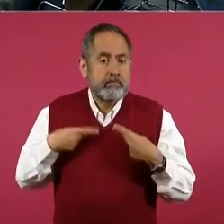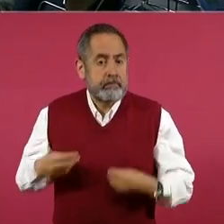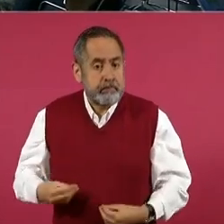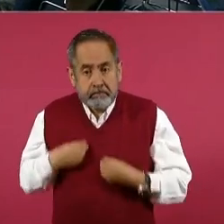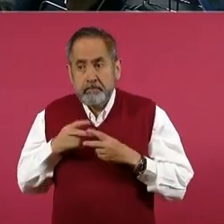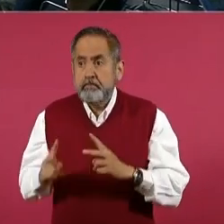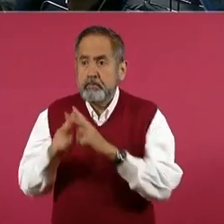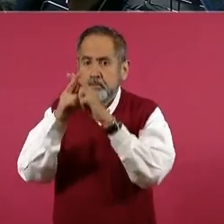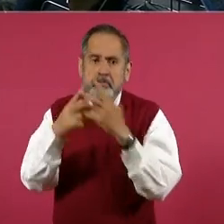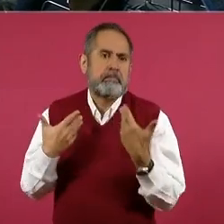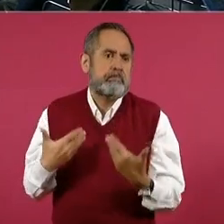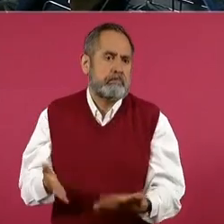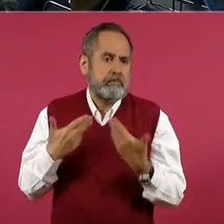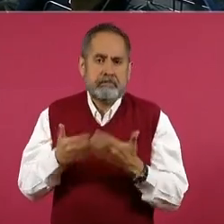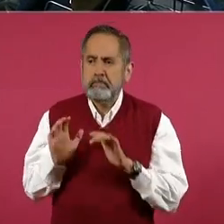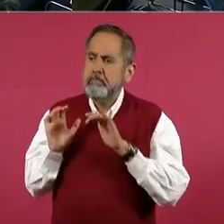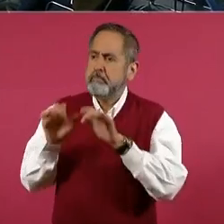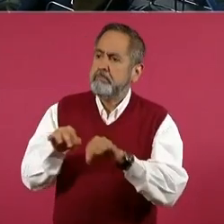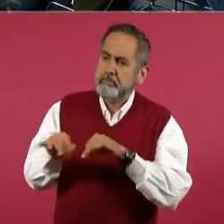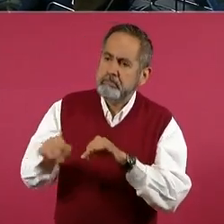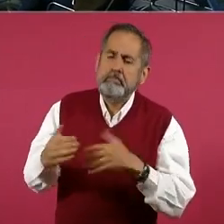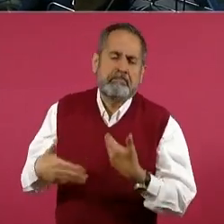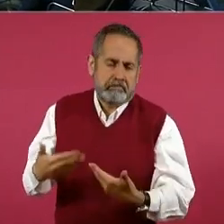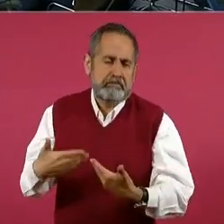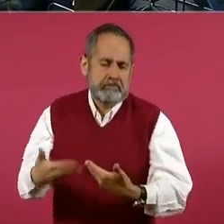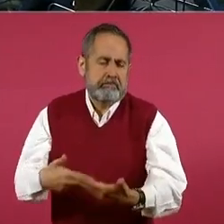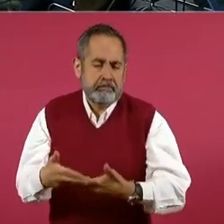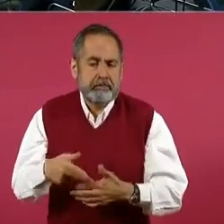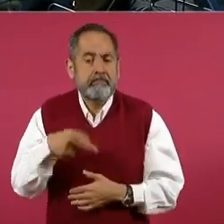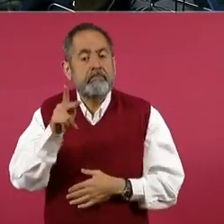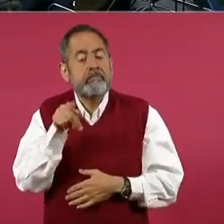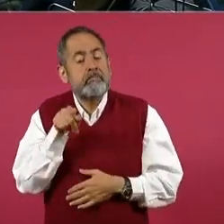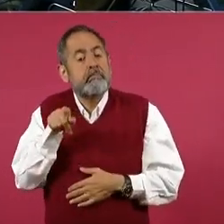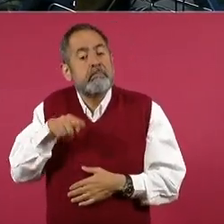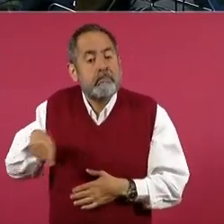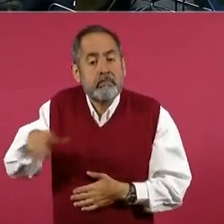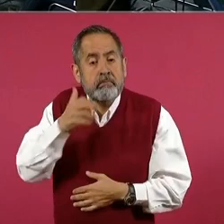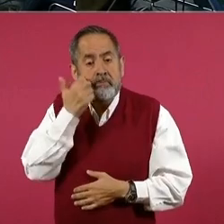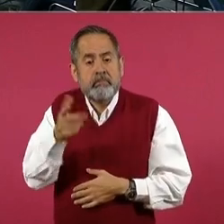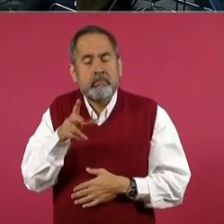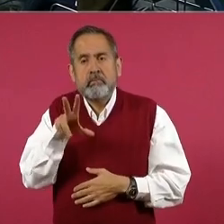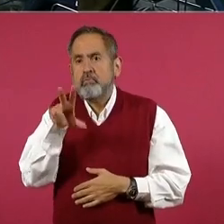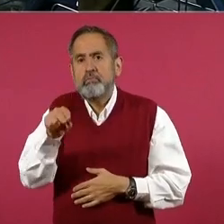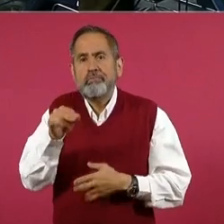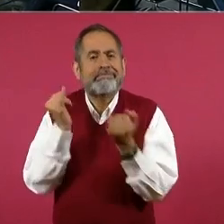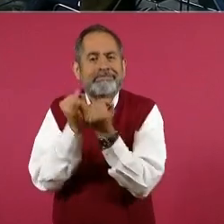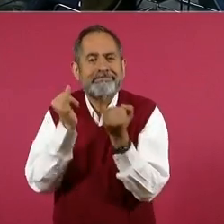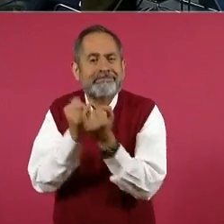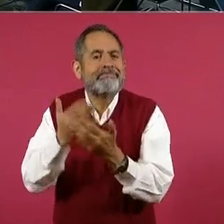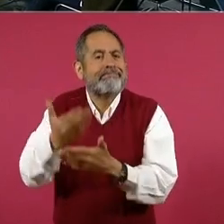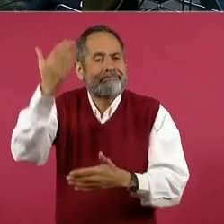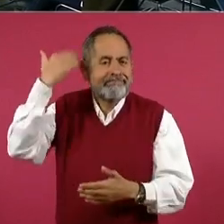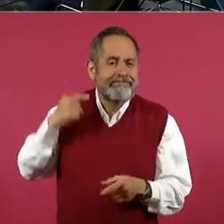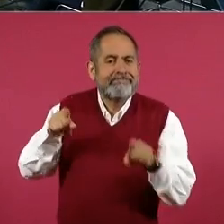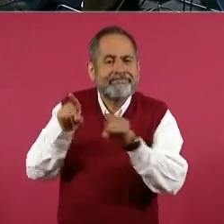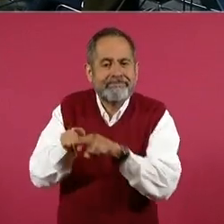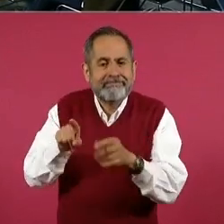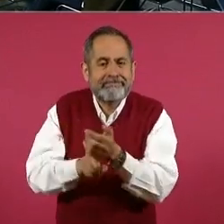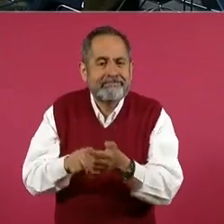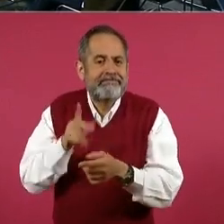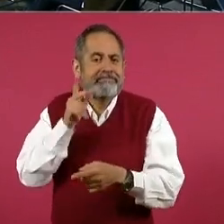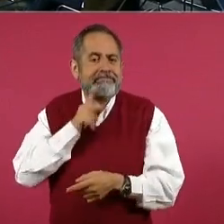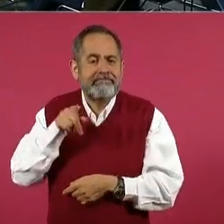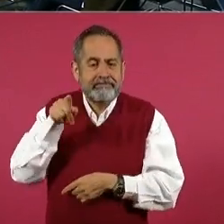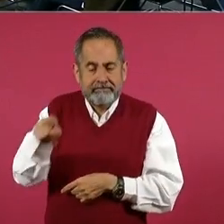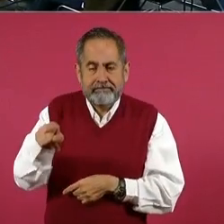Rica y de otras regiones. Sin embargo, ellos lo que quieren es que no pase lo que sucedió con esta planta de